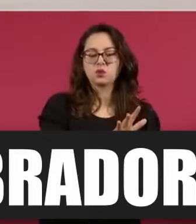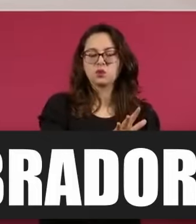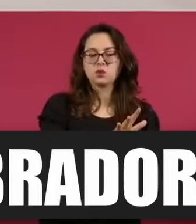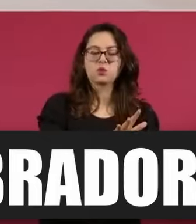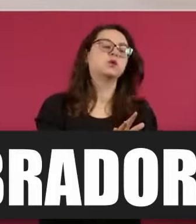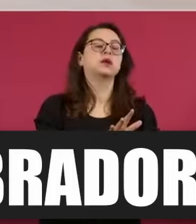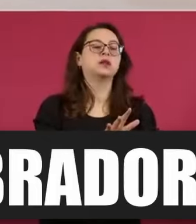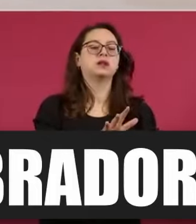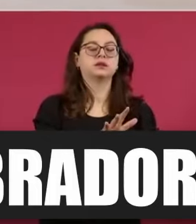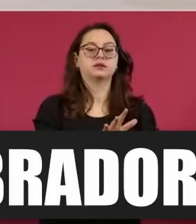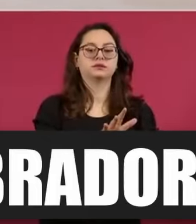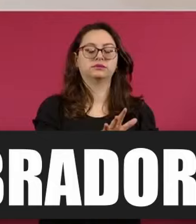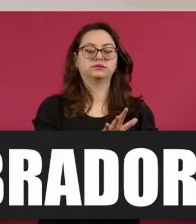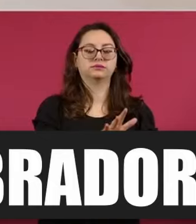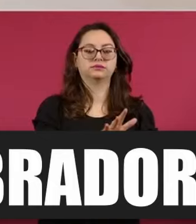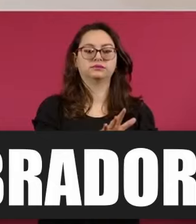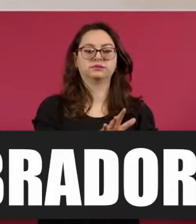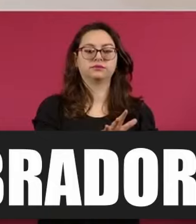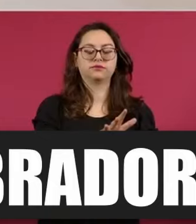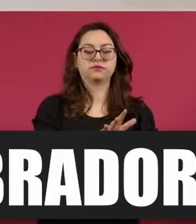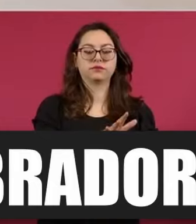enfrentar el